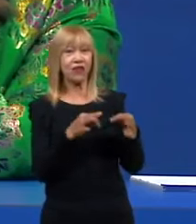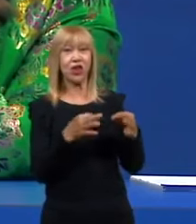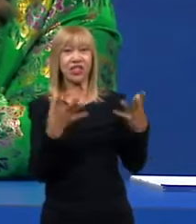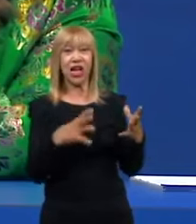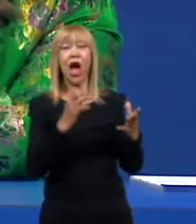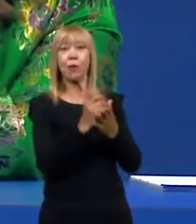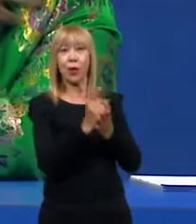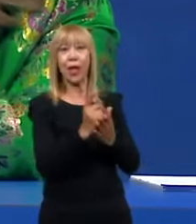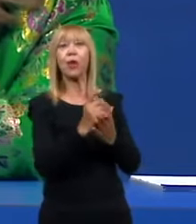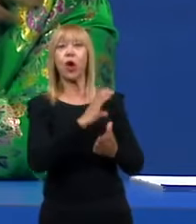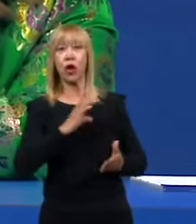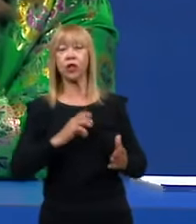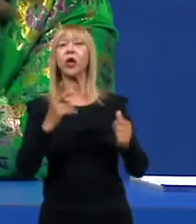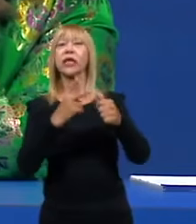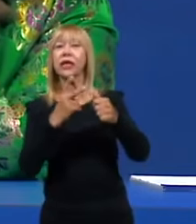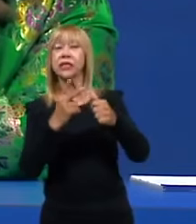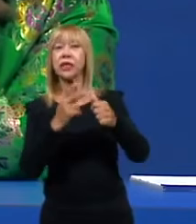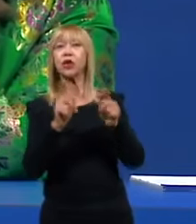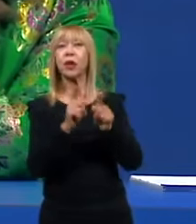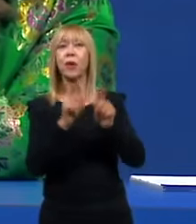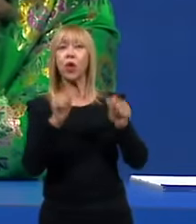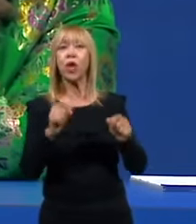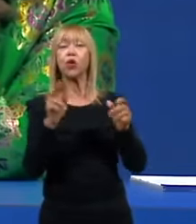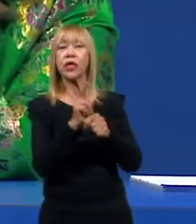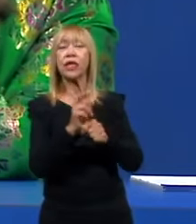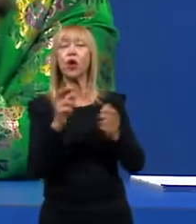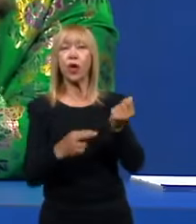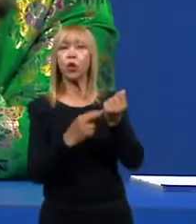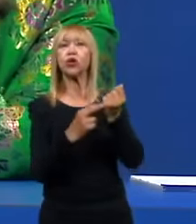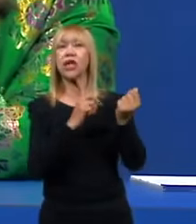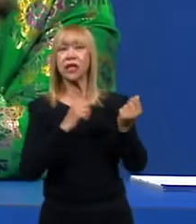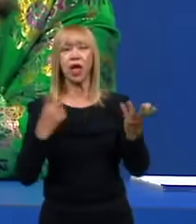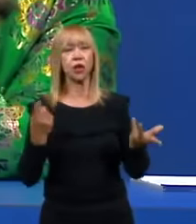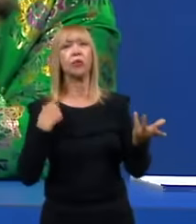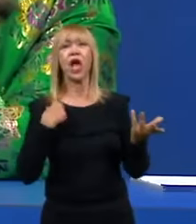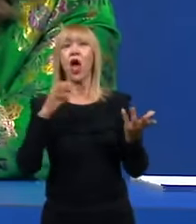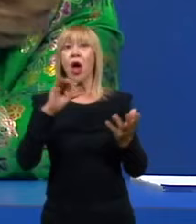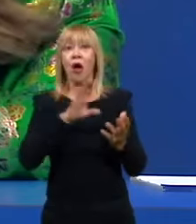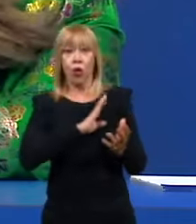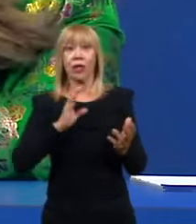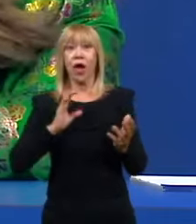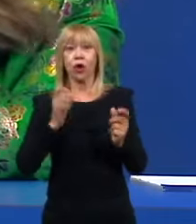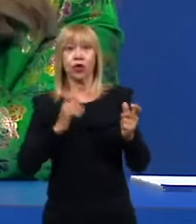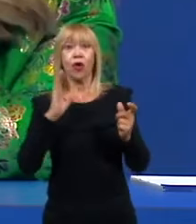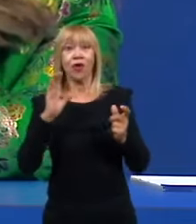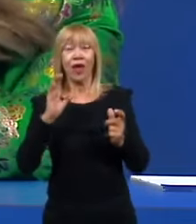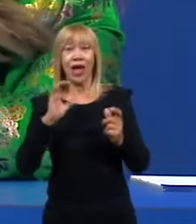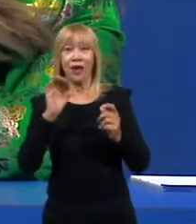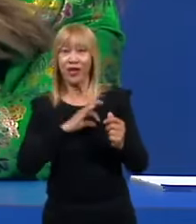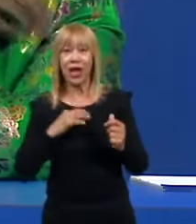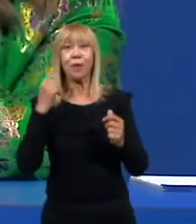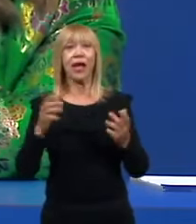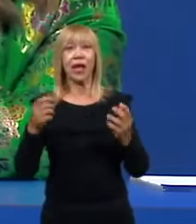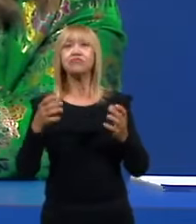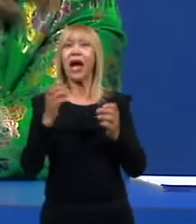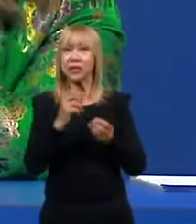por el Congreso. Y tercero, poder utilizar los recursos del Estado, bypassando la Junta de Control Fiscal para hacerlo valer. Y eso no se ha